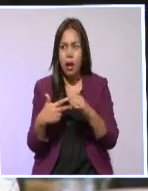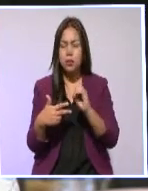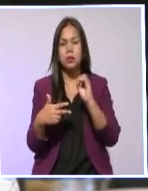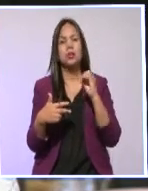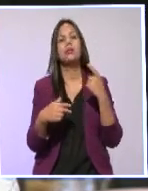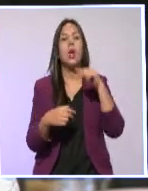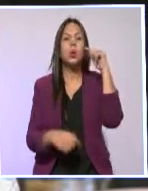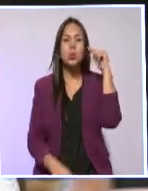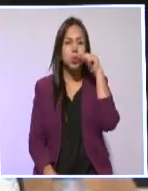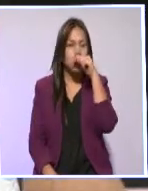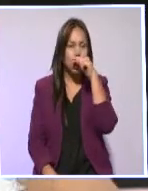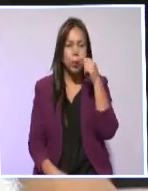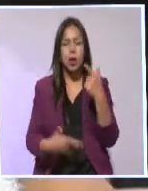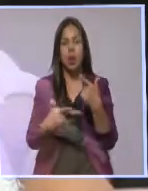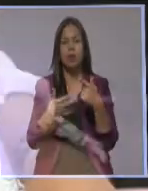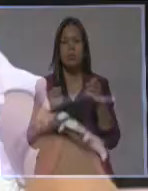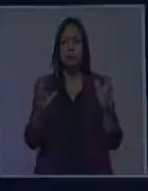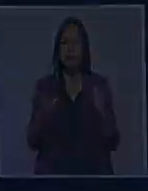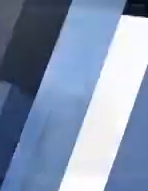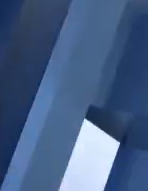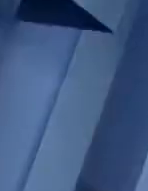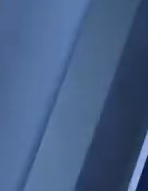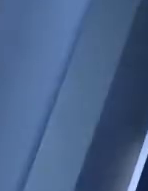la educación.